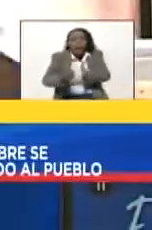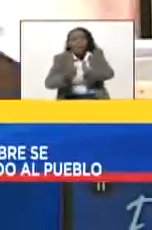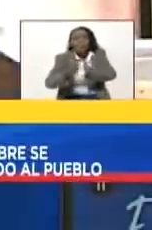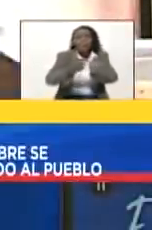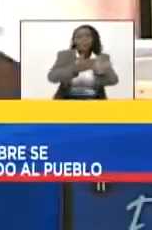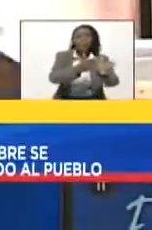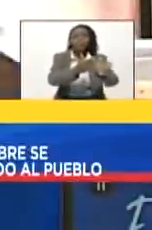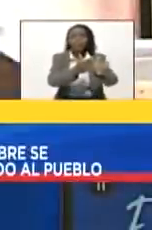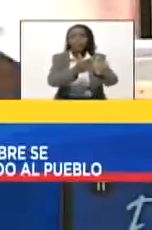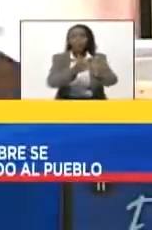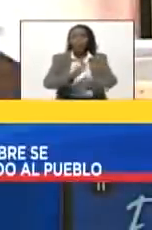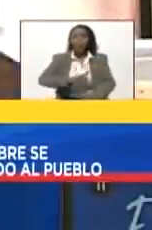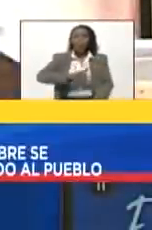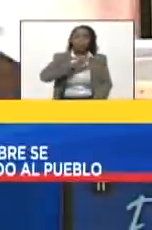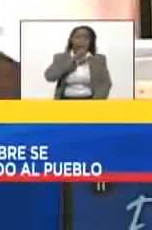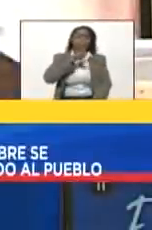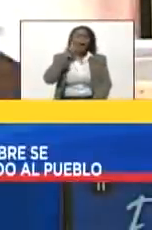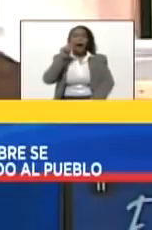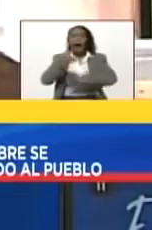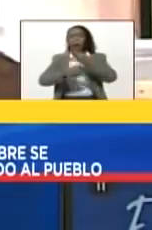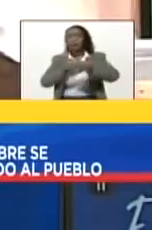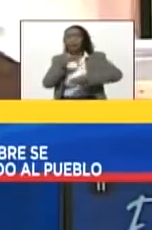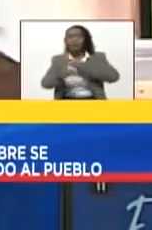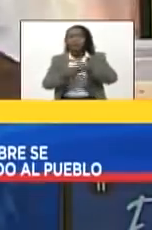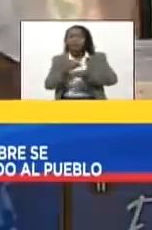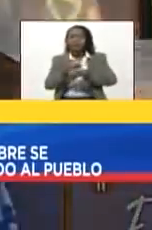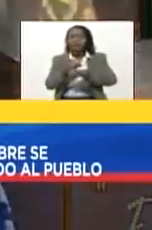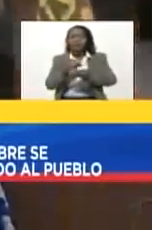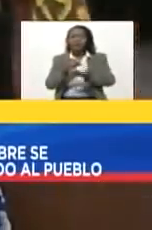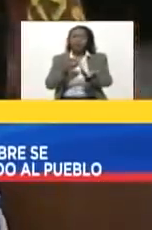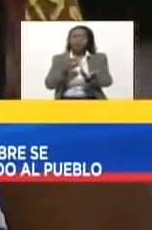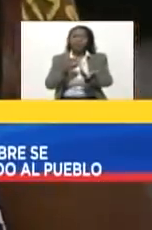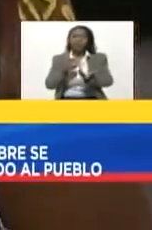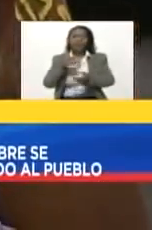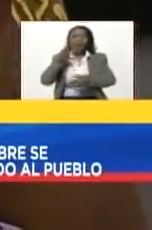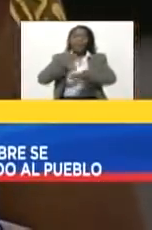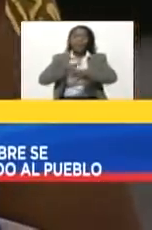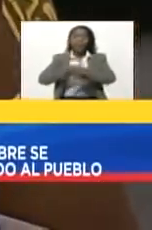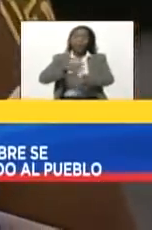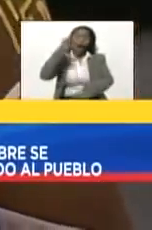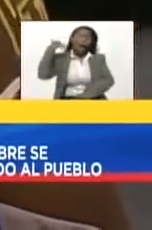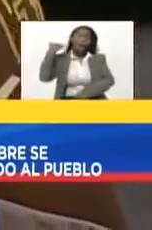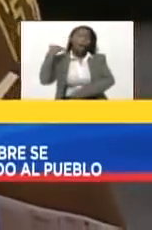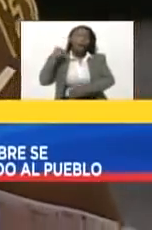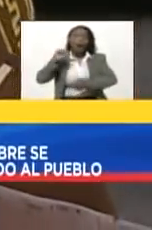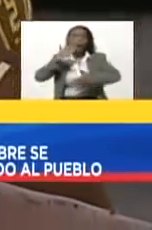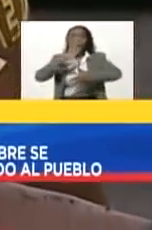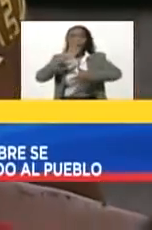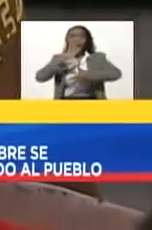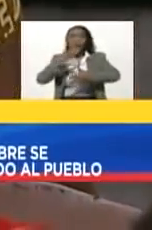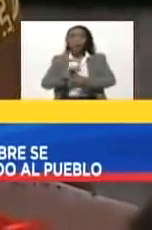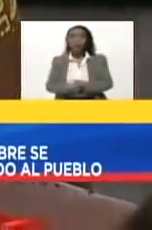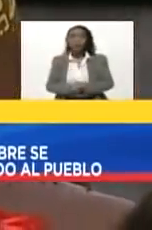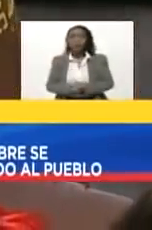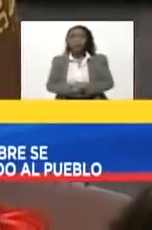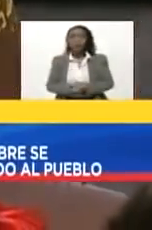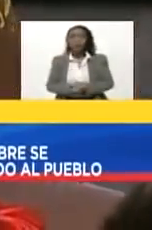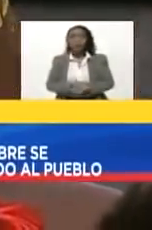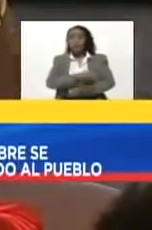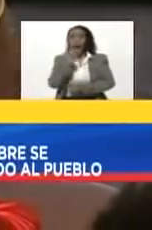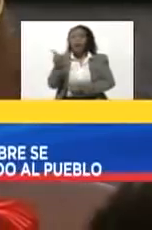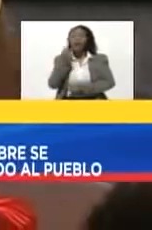fascista que reivindica el genocidio que hubo en nuestra América.